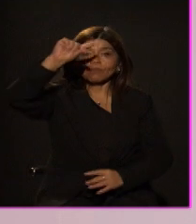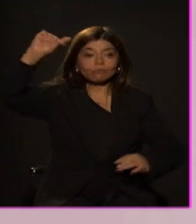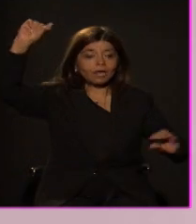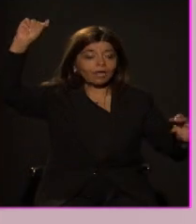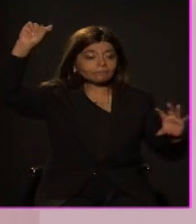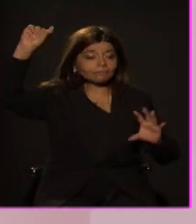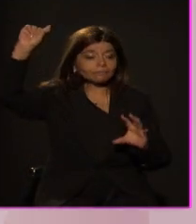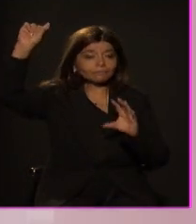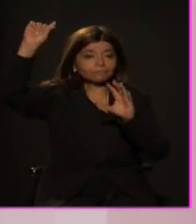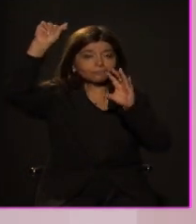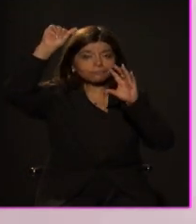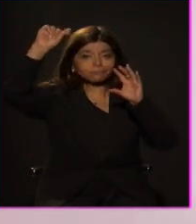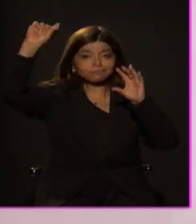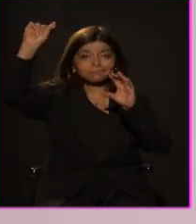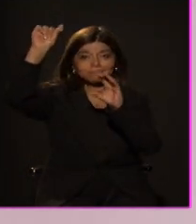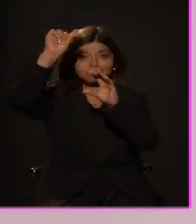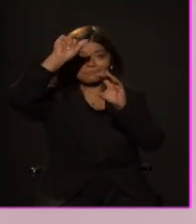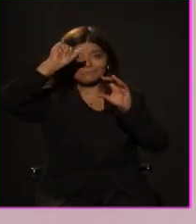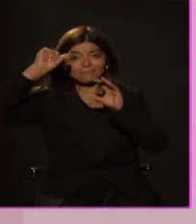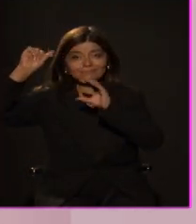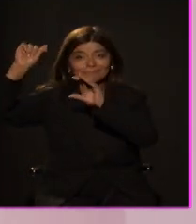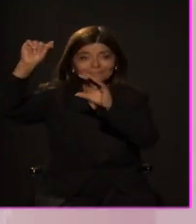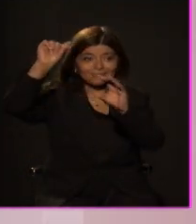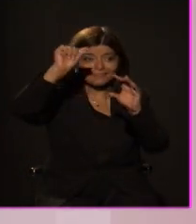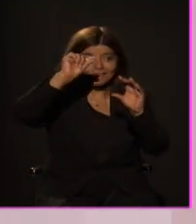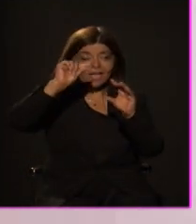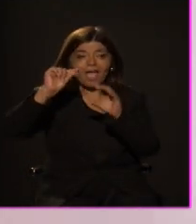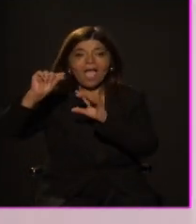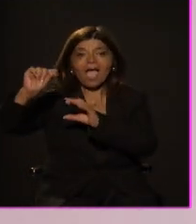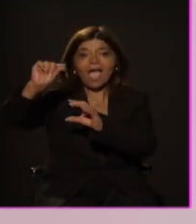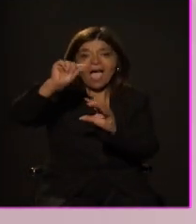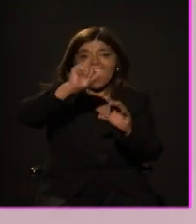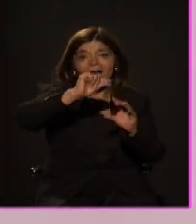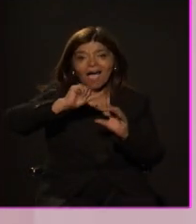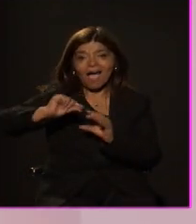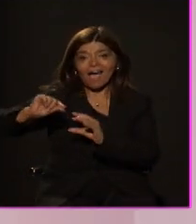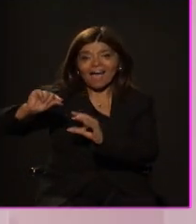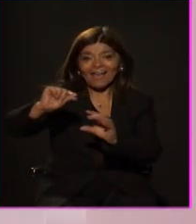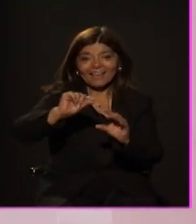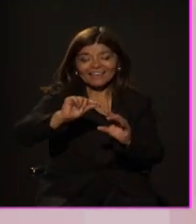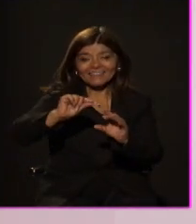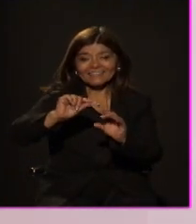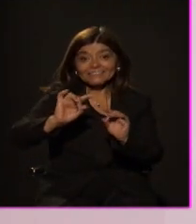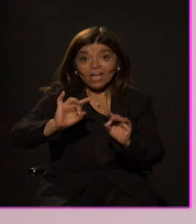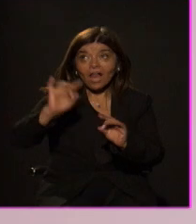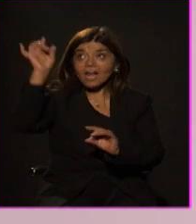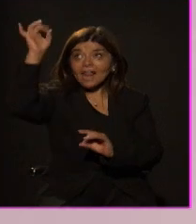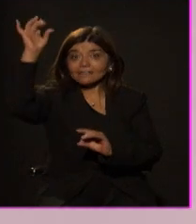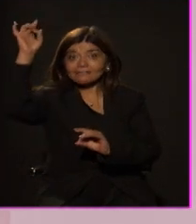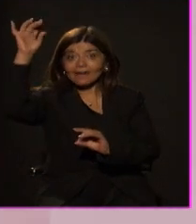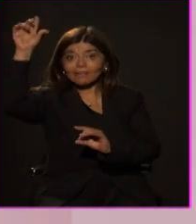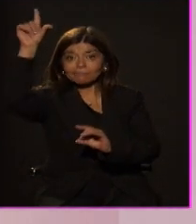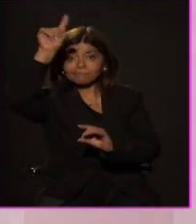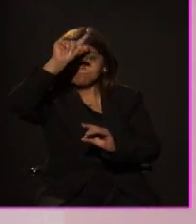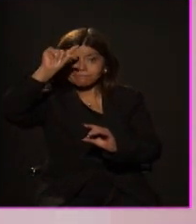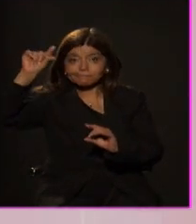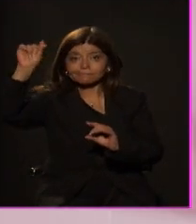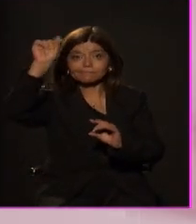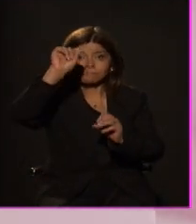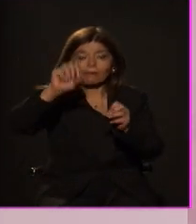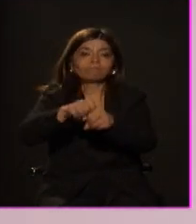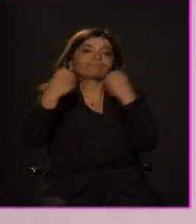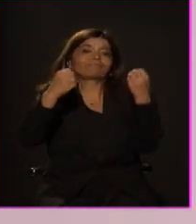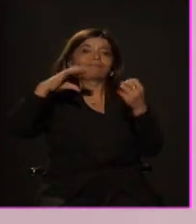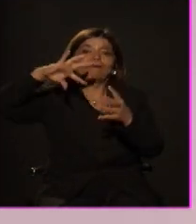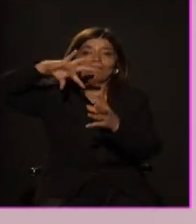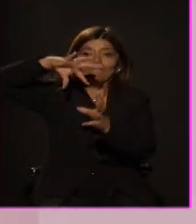estirar y en un momento la fuerza de marea va a ser más fuerte que la gravedad de la estrella y la estrella se va a hacer pedazos en un evento de irrupción por